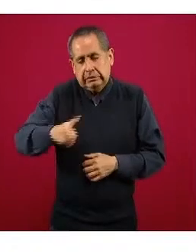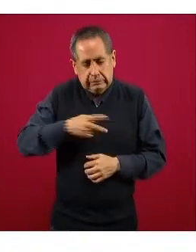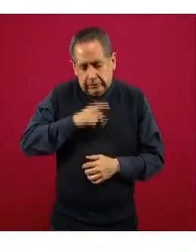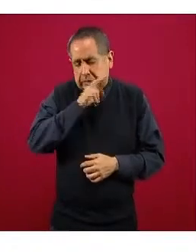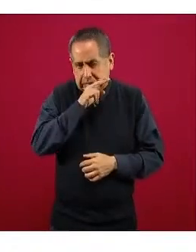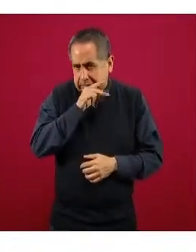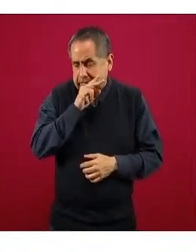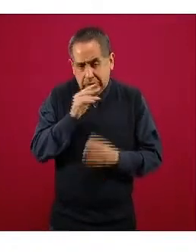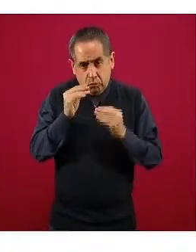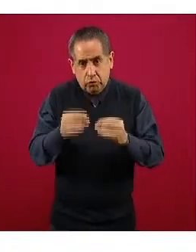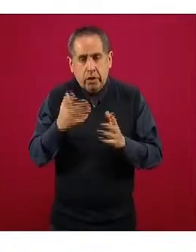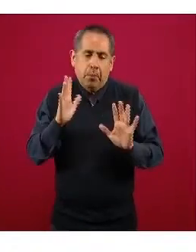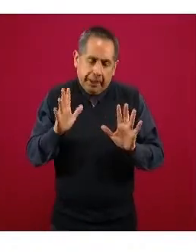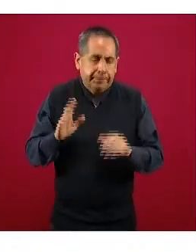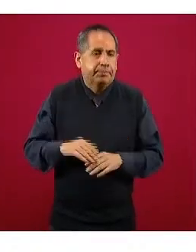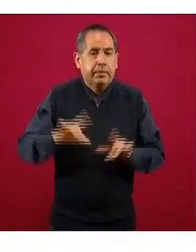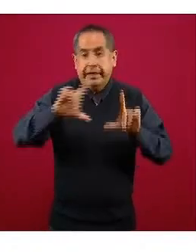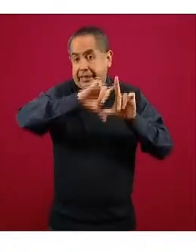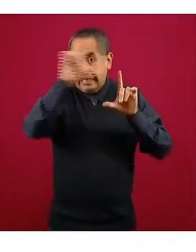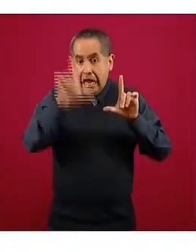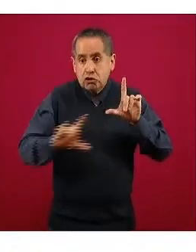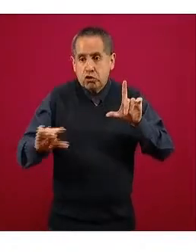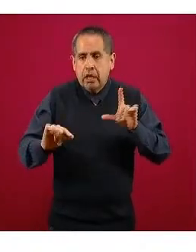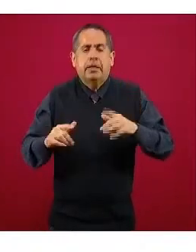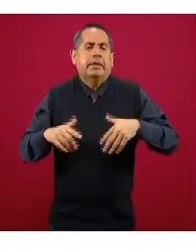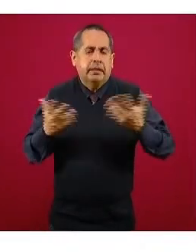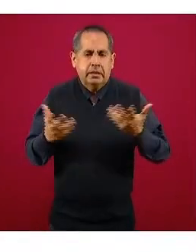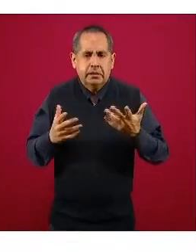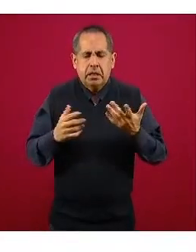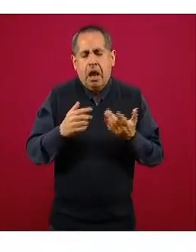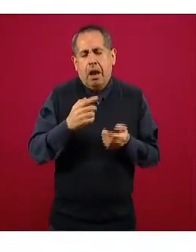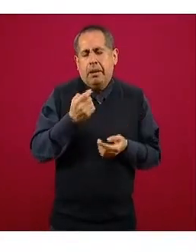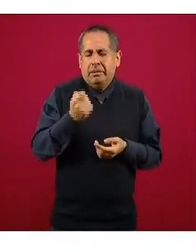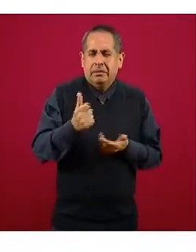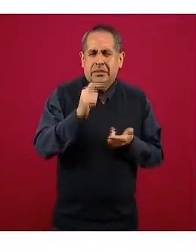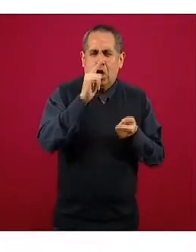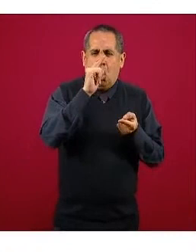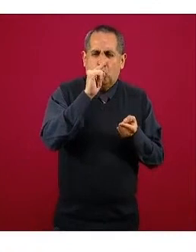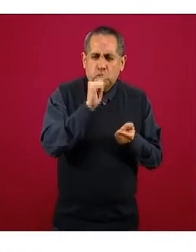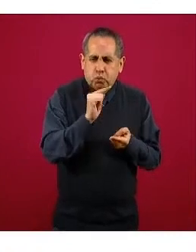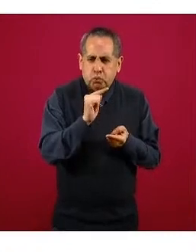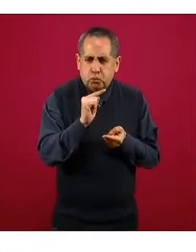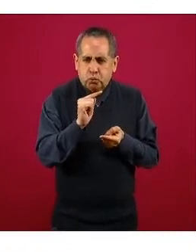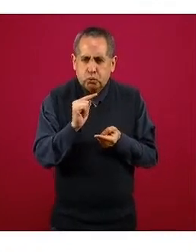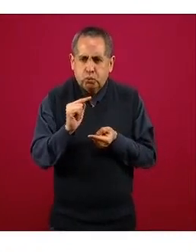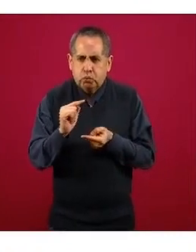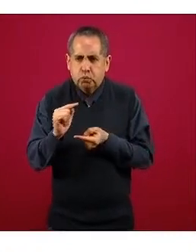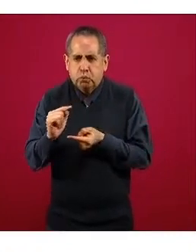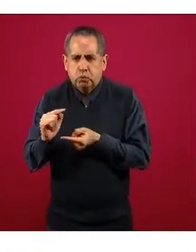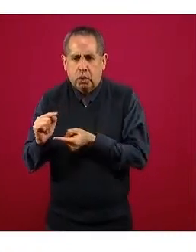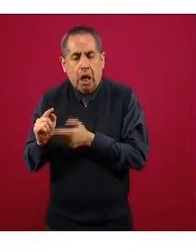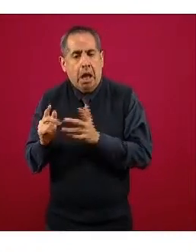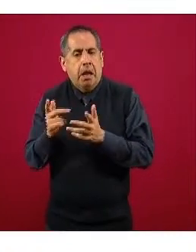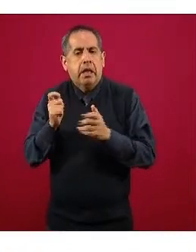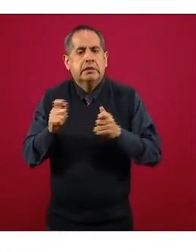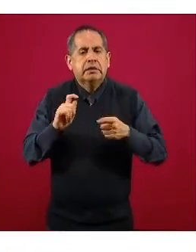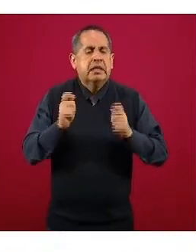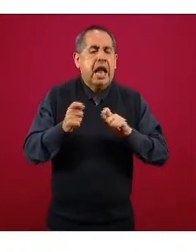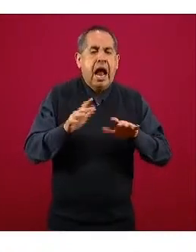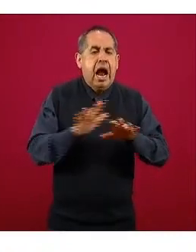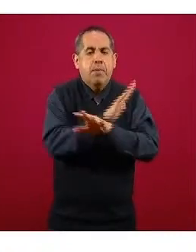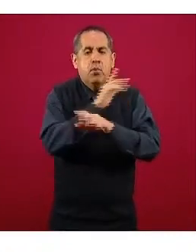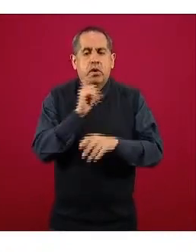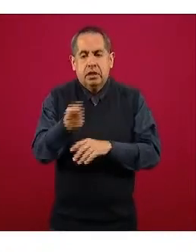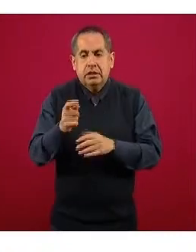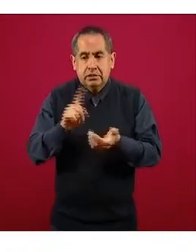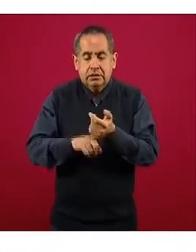este momento, a nivel nacional hemos tenido esta reducción sostenida. Esto es el cambio, el porcentaje de cambio